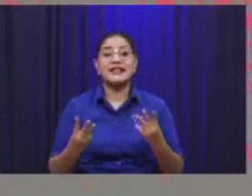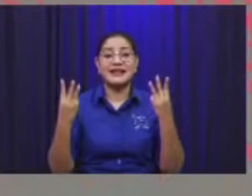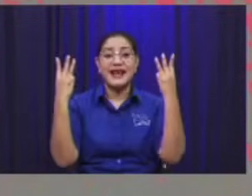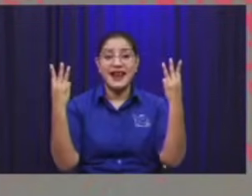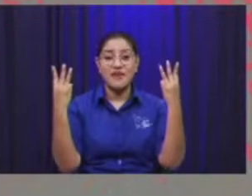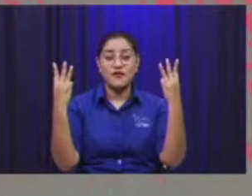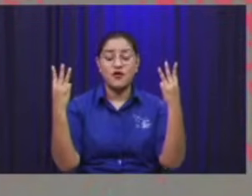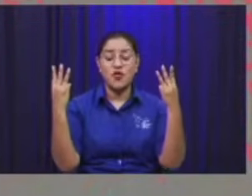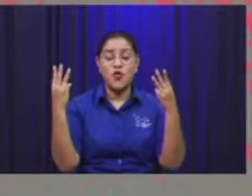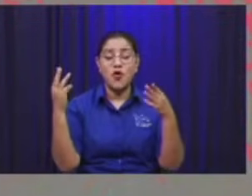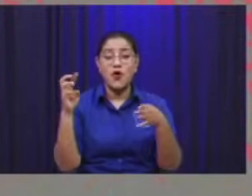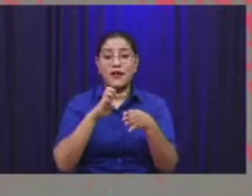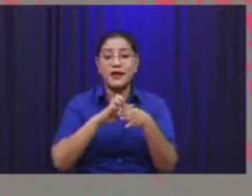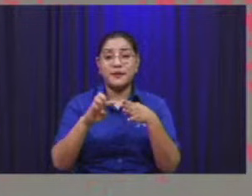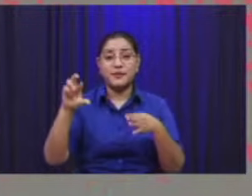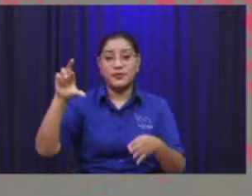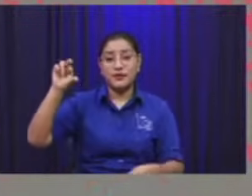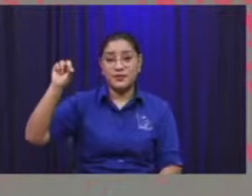puro